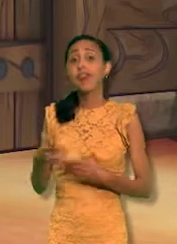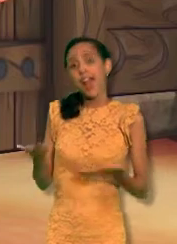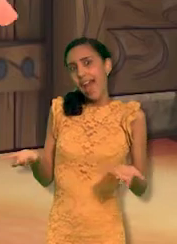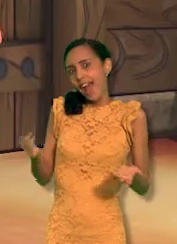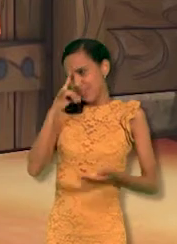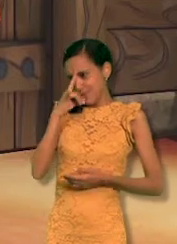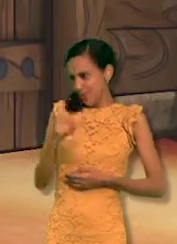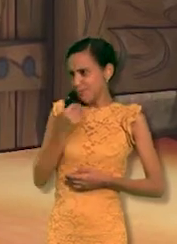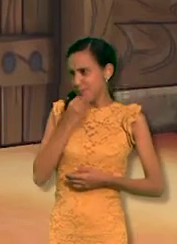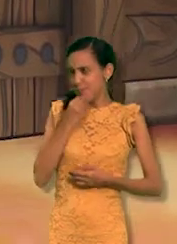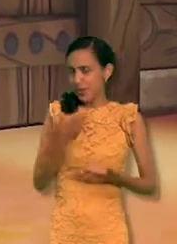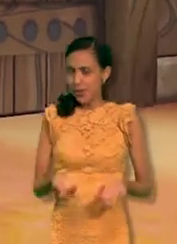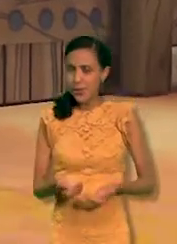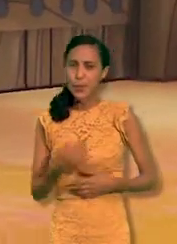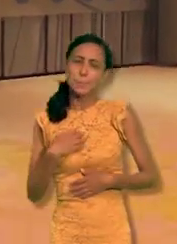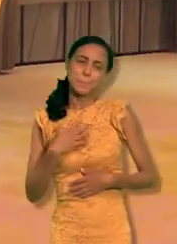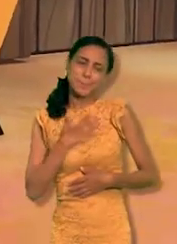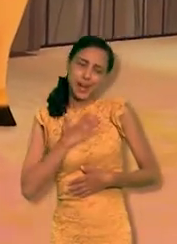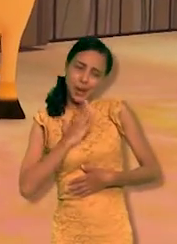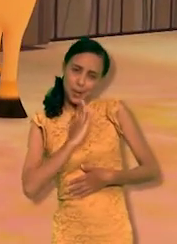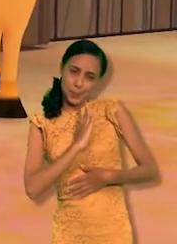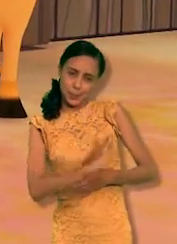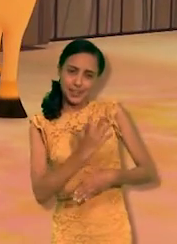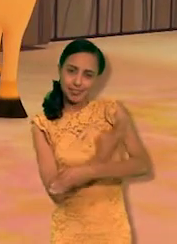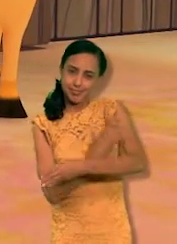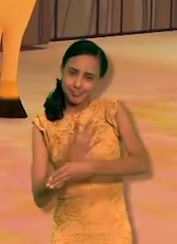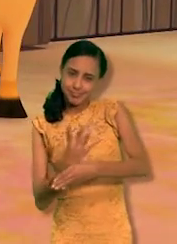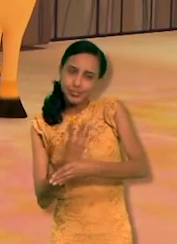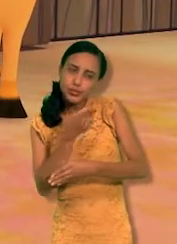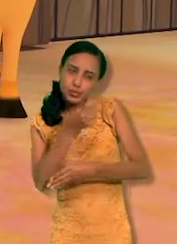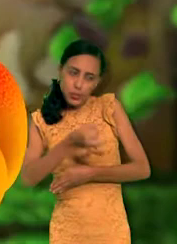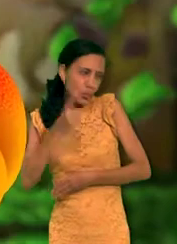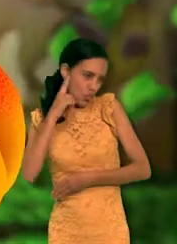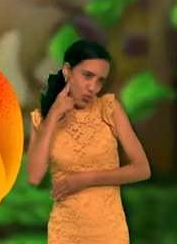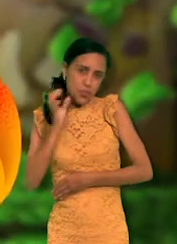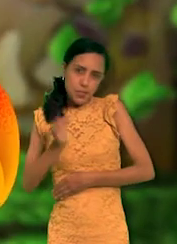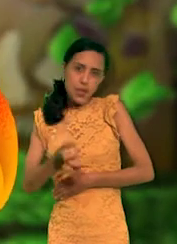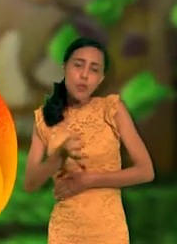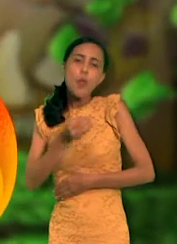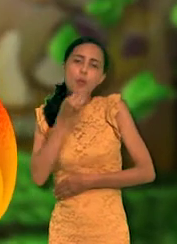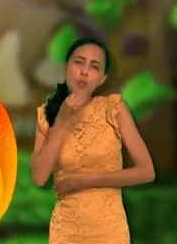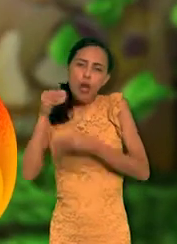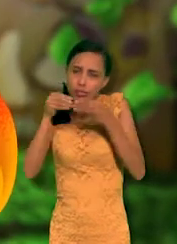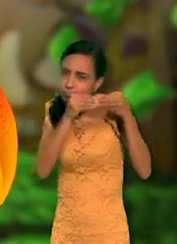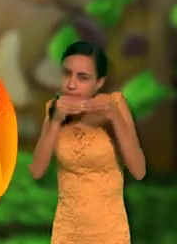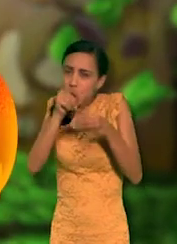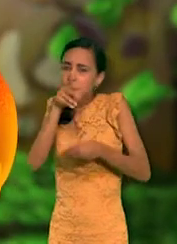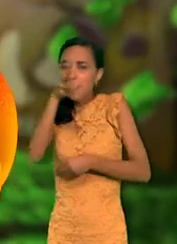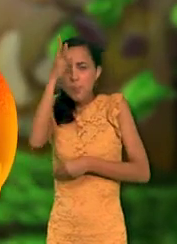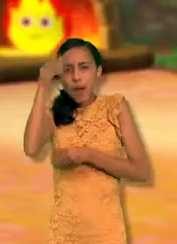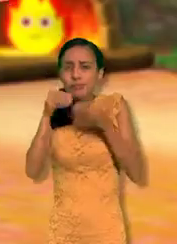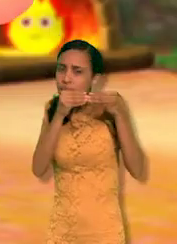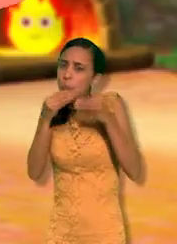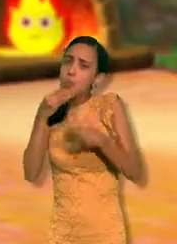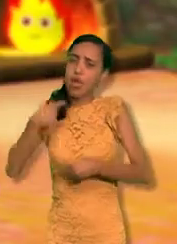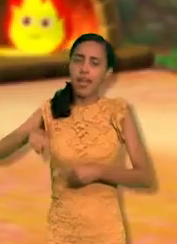¡No faltaba más! ¡Respetabilísima hierba! Como usted ha oído, nos gustaría que le limpiara al gallo, payo, el pico,